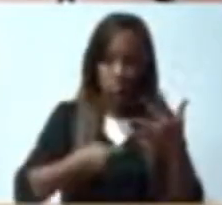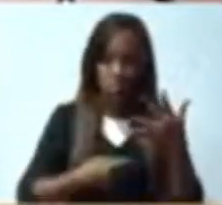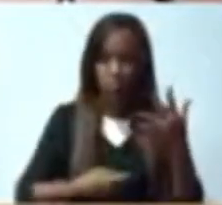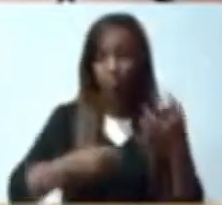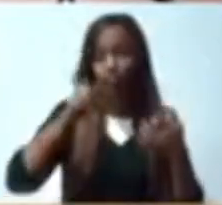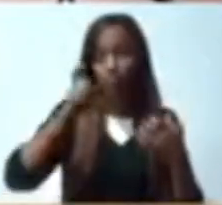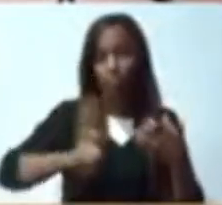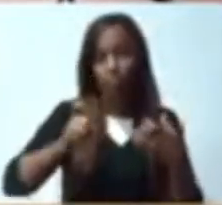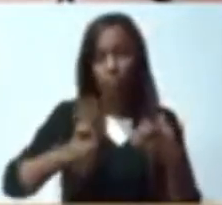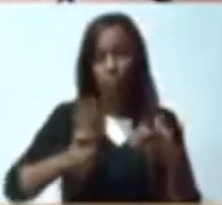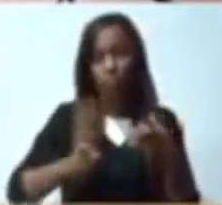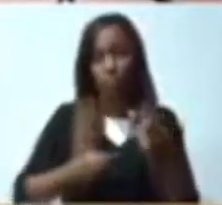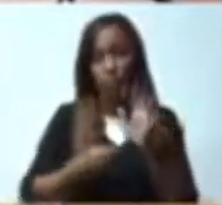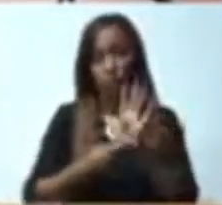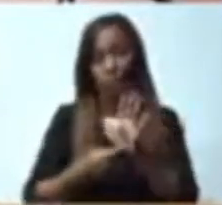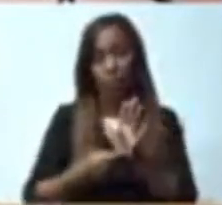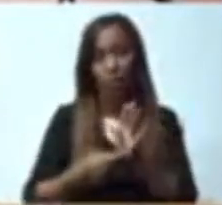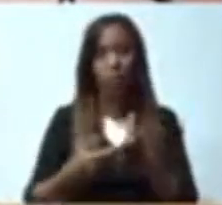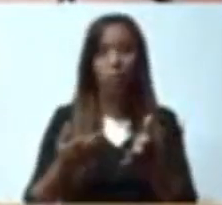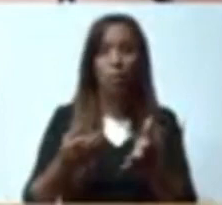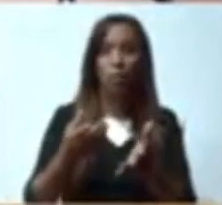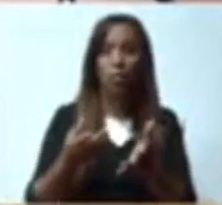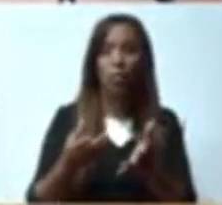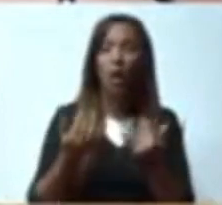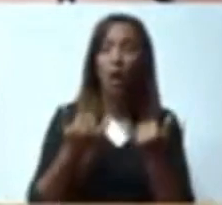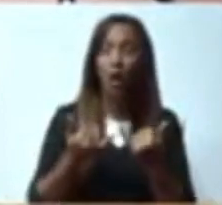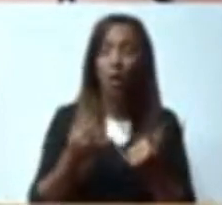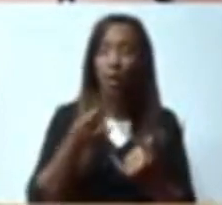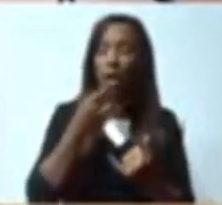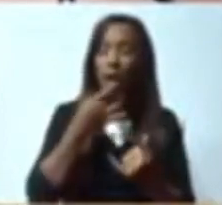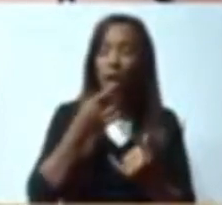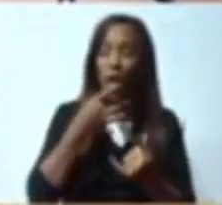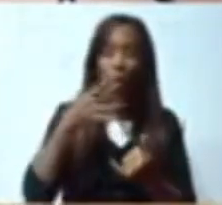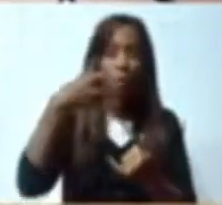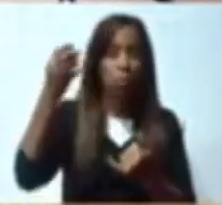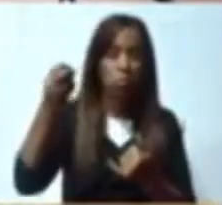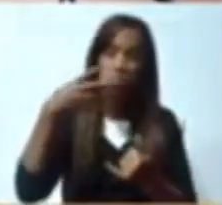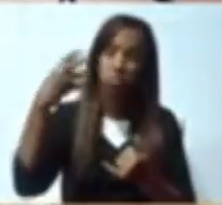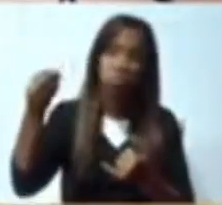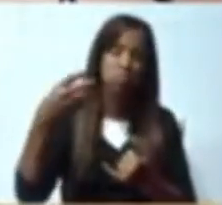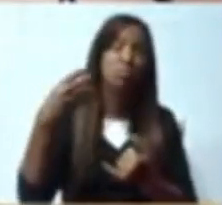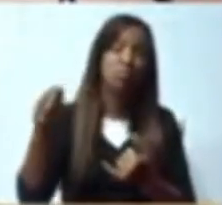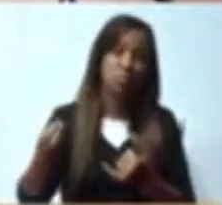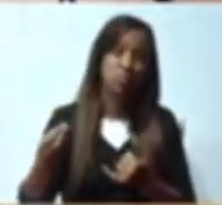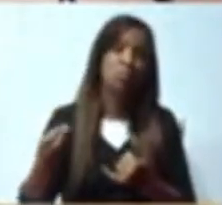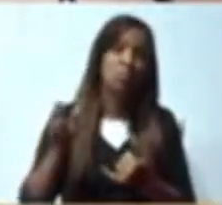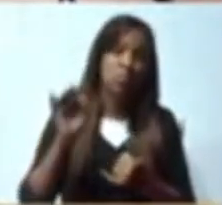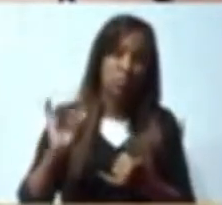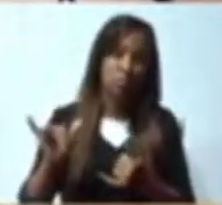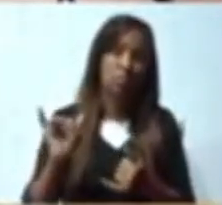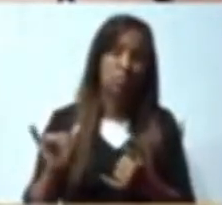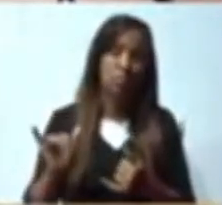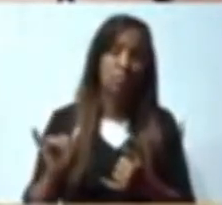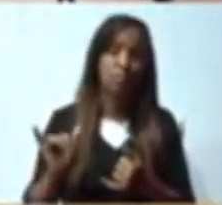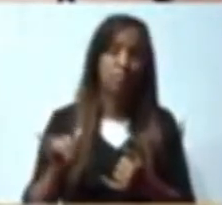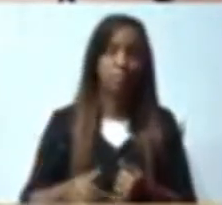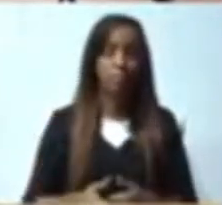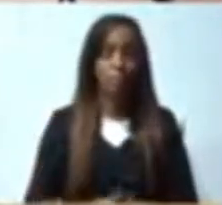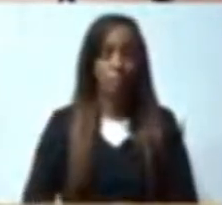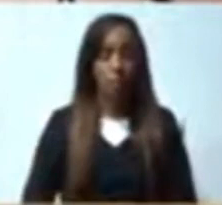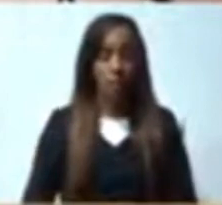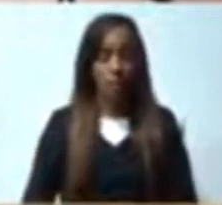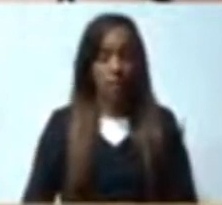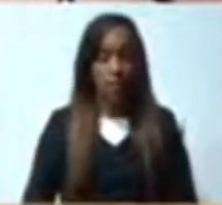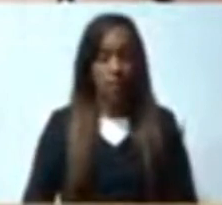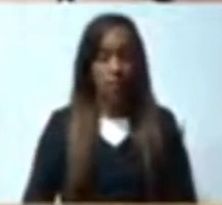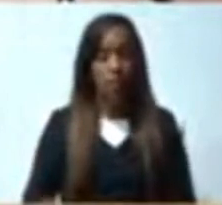que bastante se han deteriorado hoy en día. El Partido de la Liberación Dominicana, como